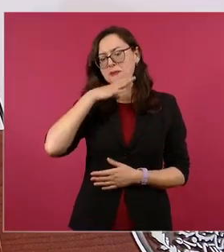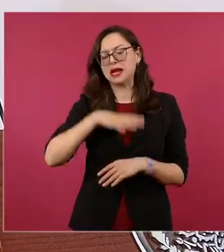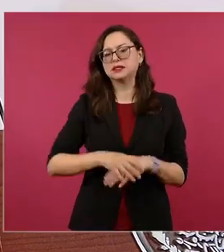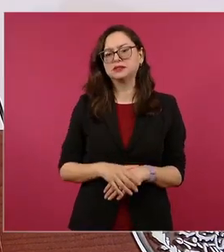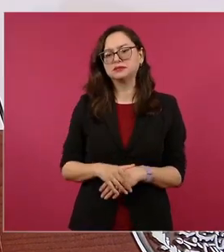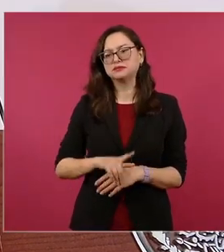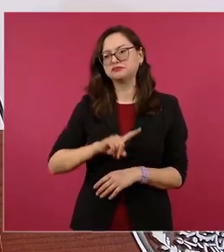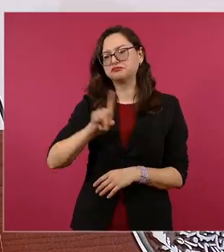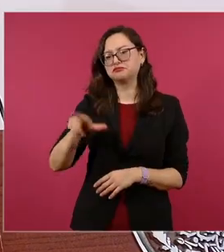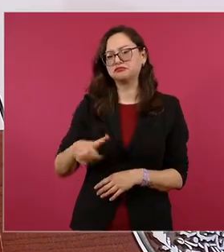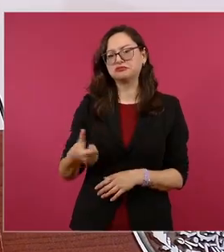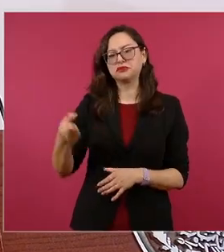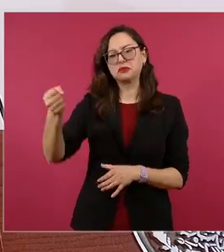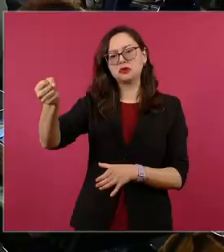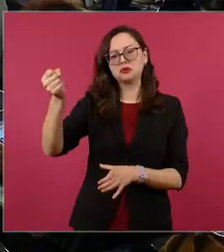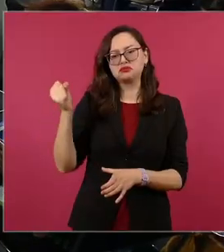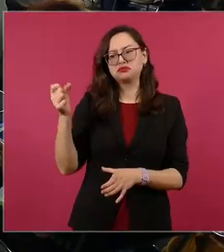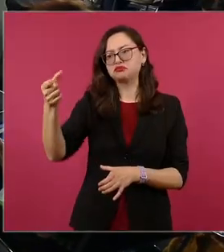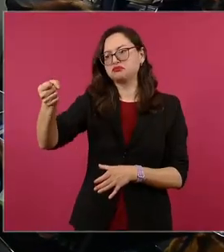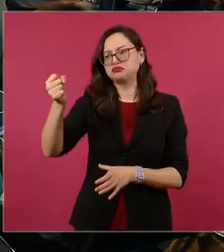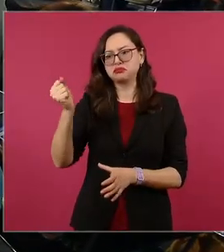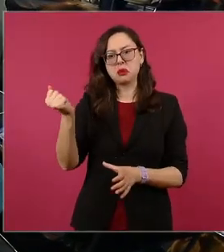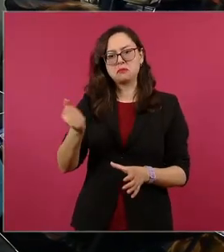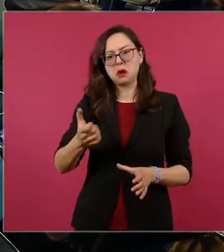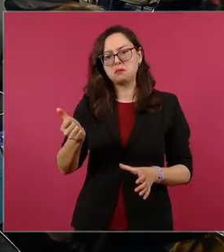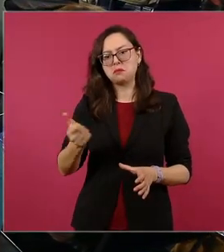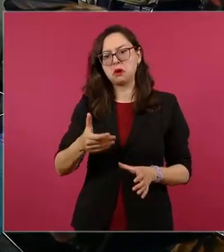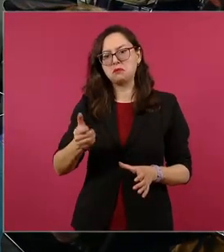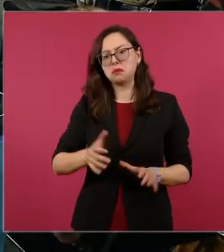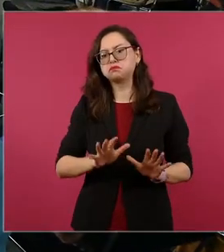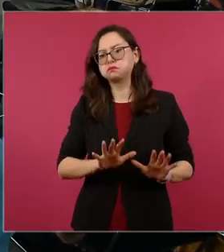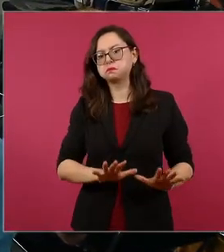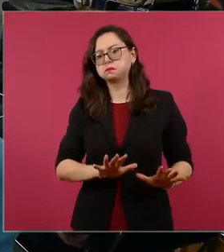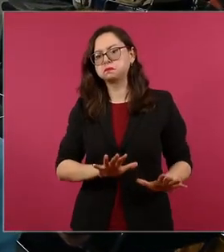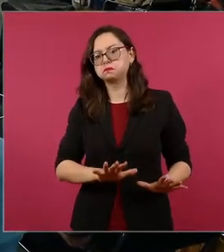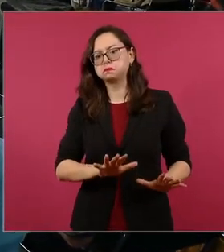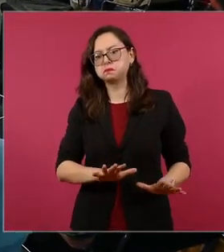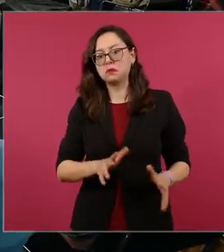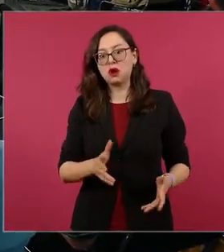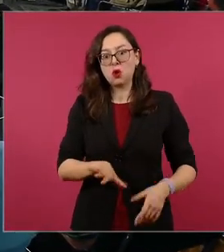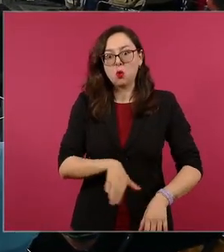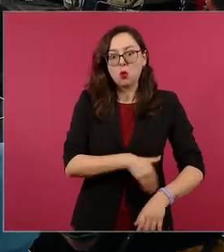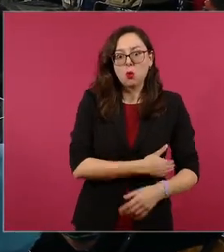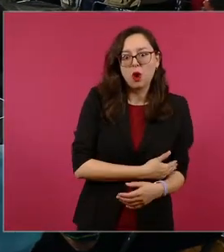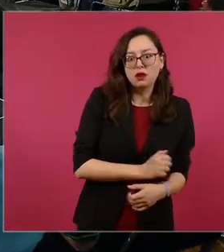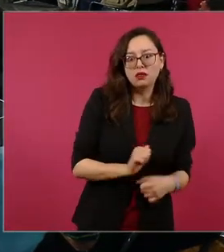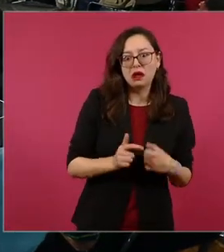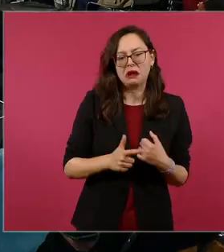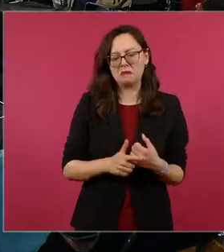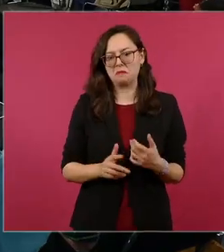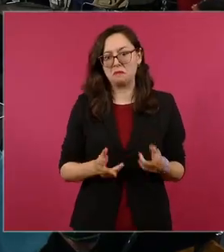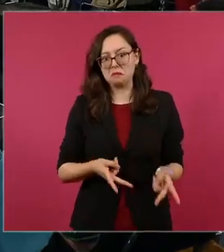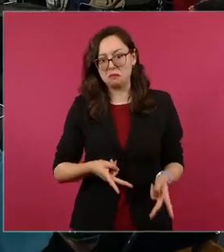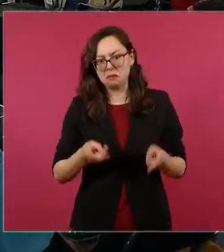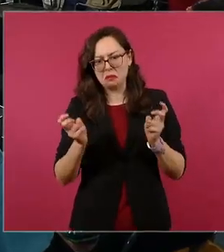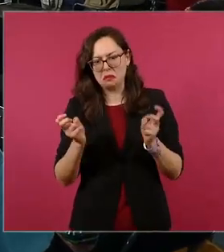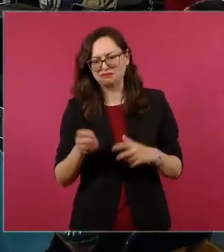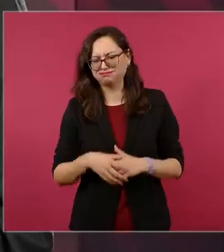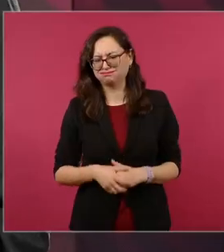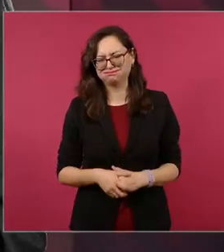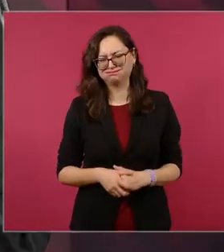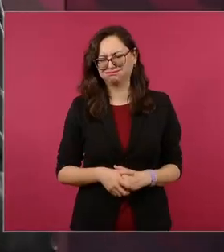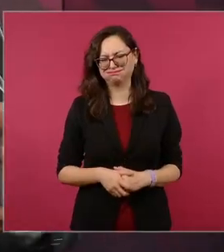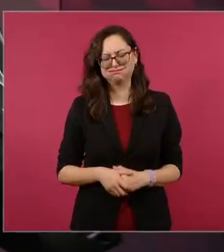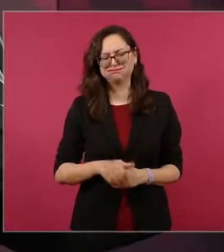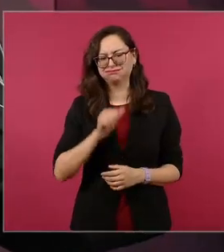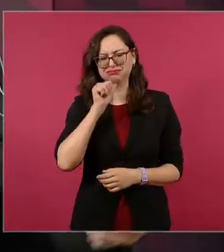dejarlo en el campo, en las trojes, y nadie tocaba el